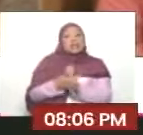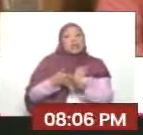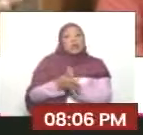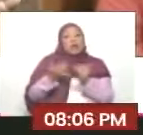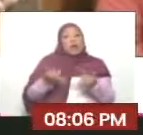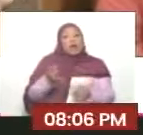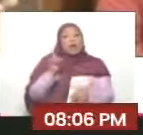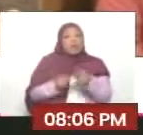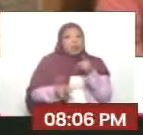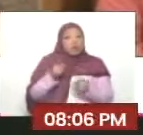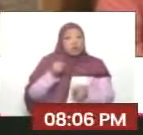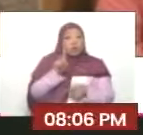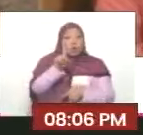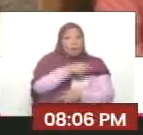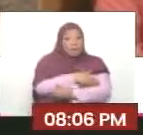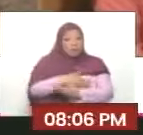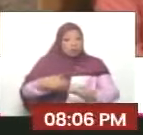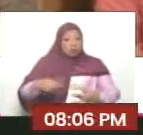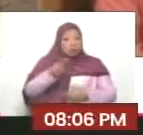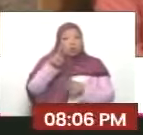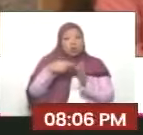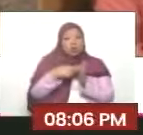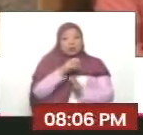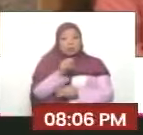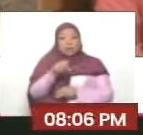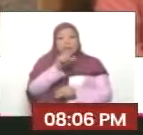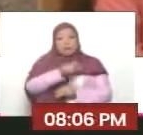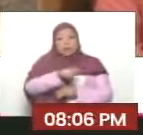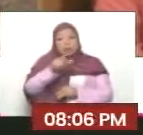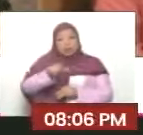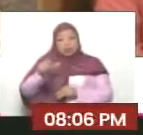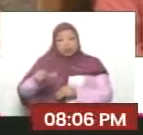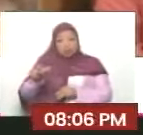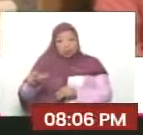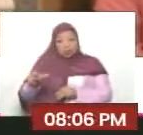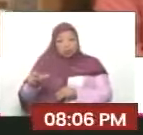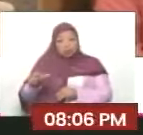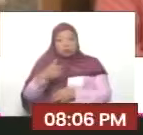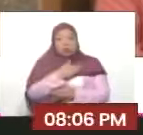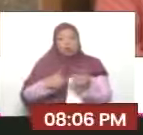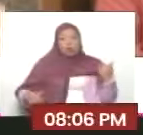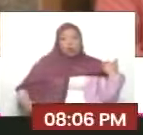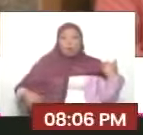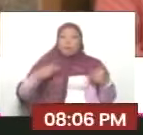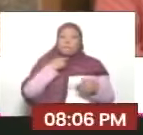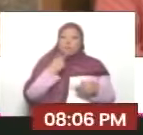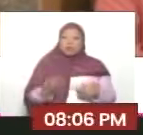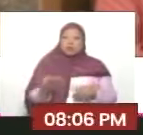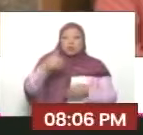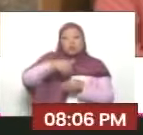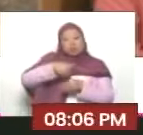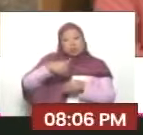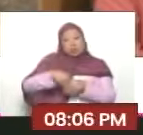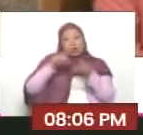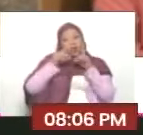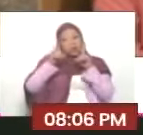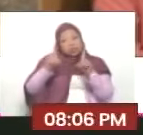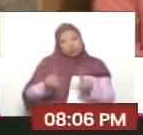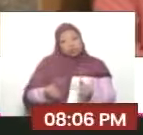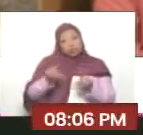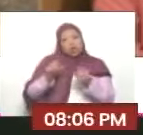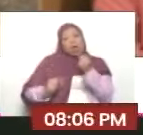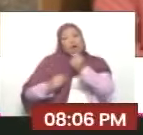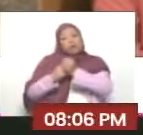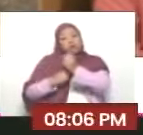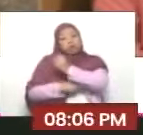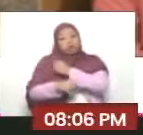que al menos tenemos 1.300.000 personas, presidente, que son voceros electos por el Poder Popular a partir de las